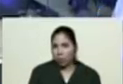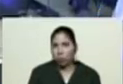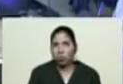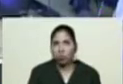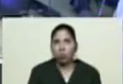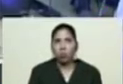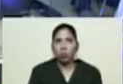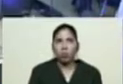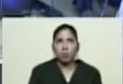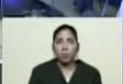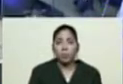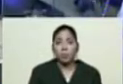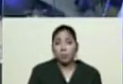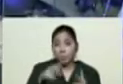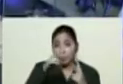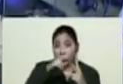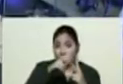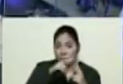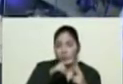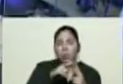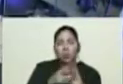Que ellos hicieron posible